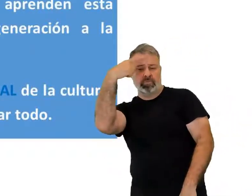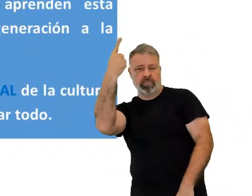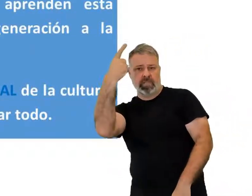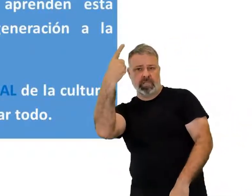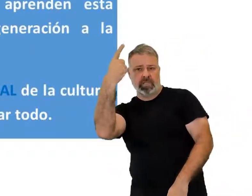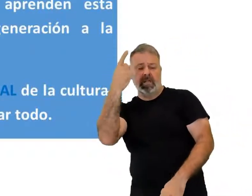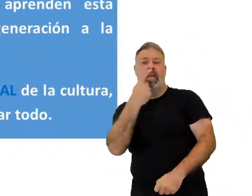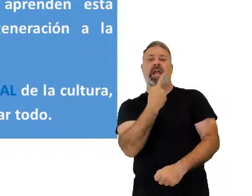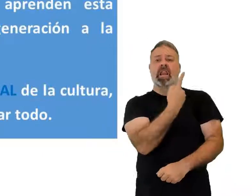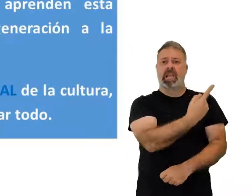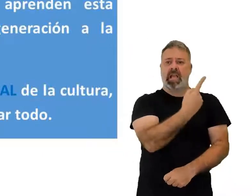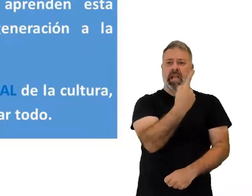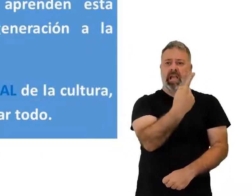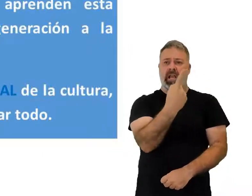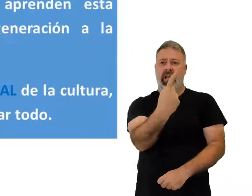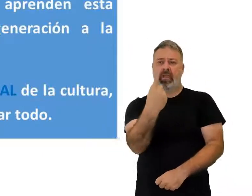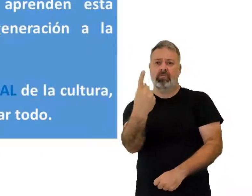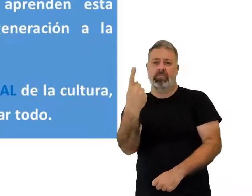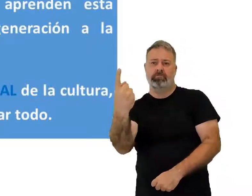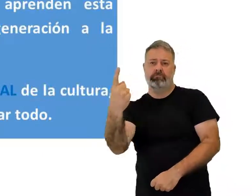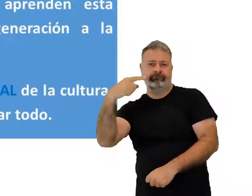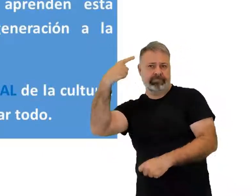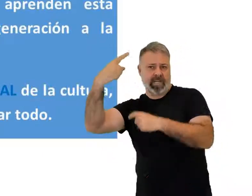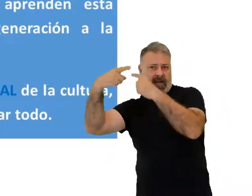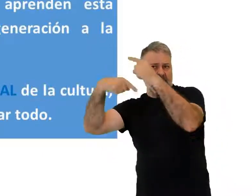cada generación